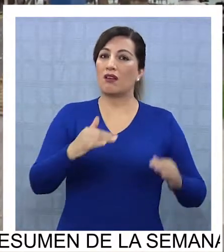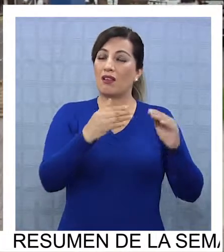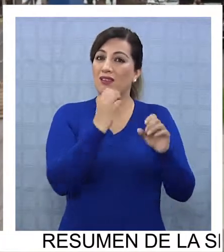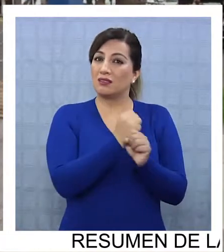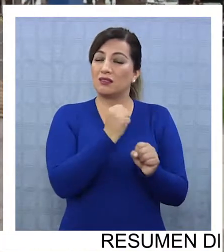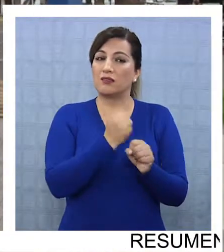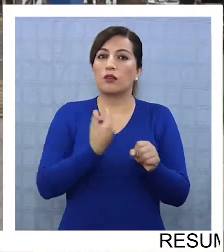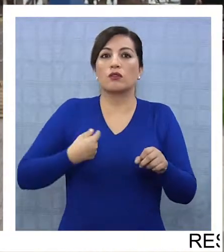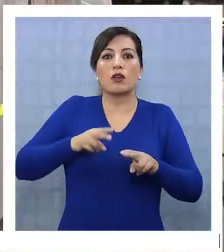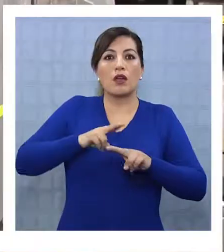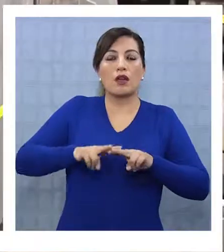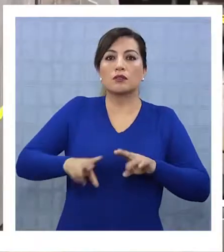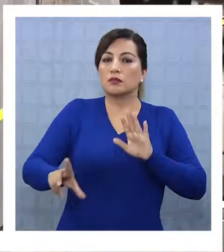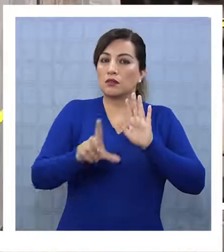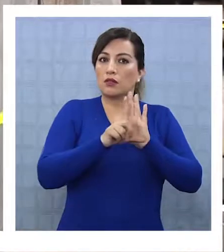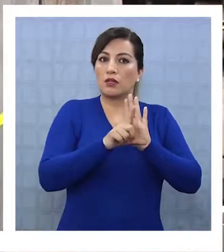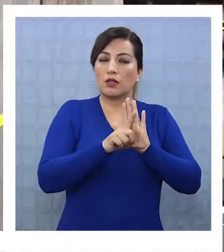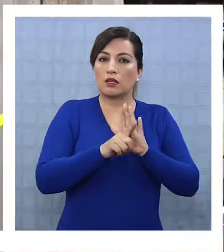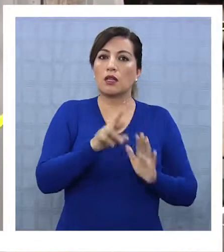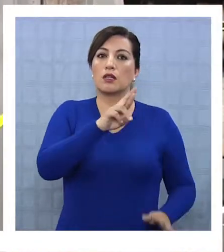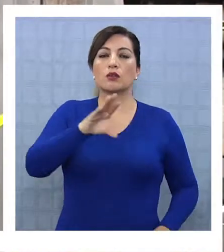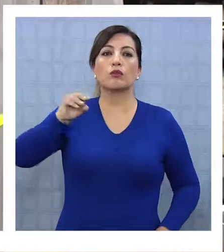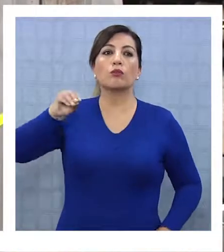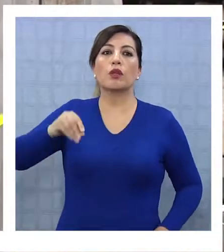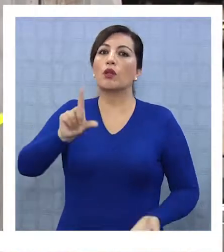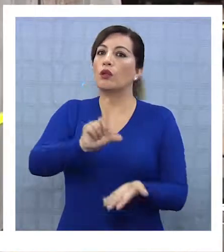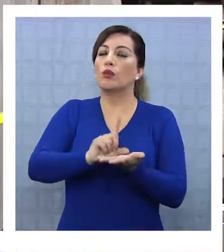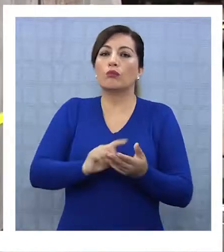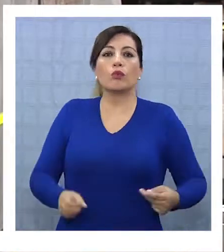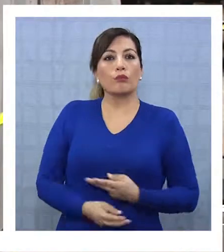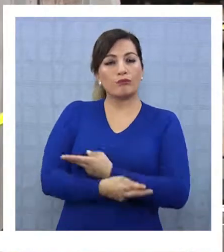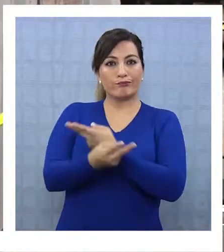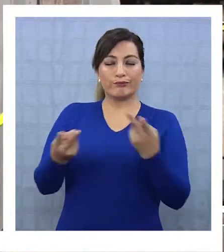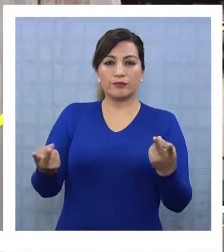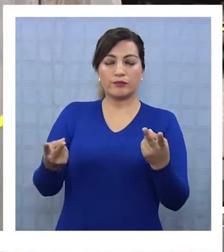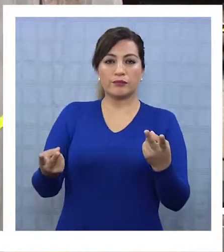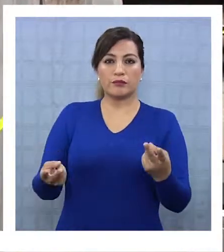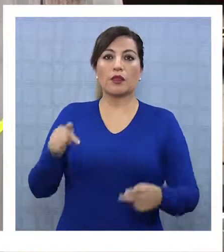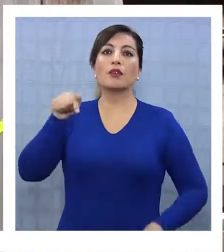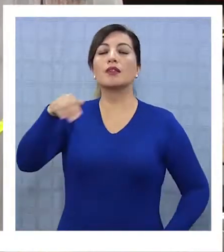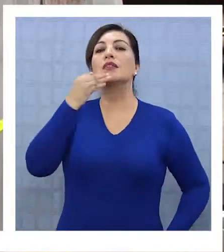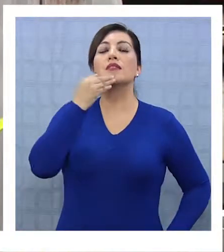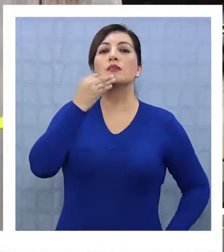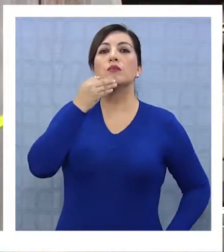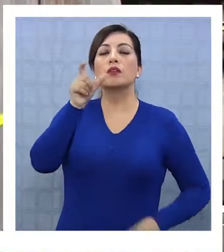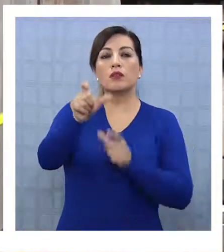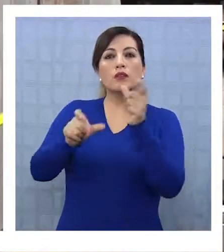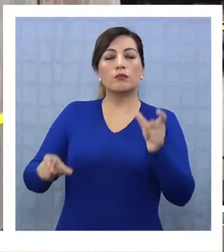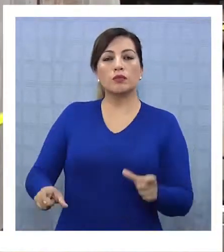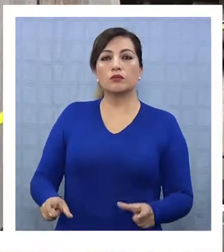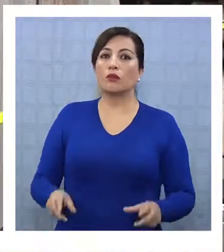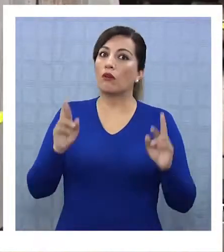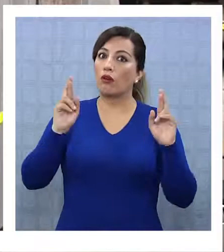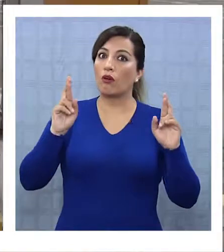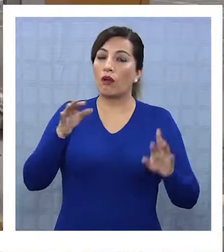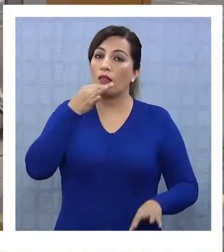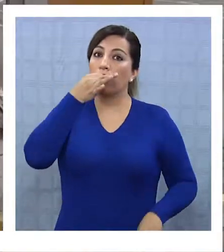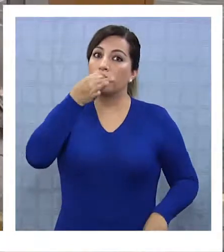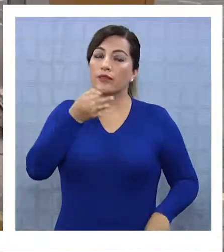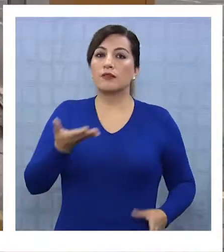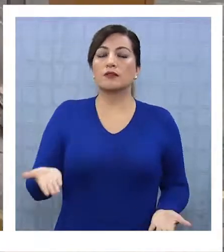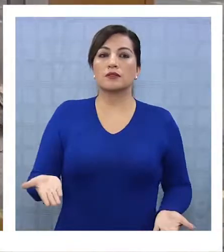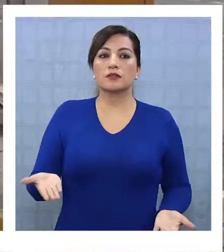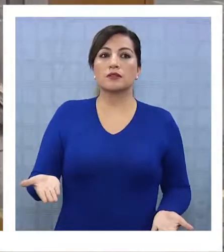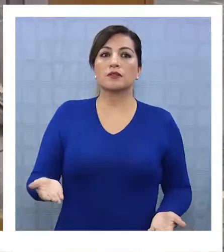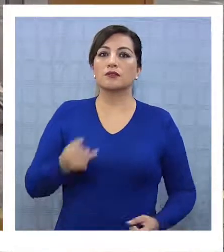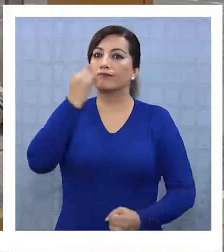gracias a estas acciones legales se lograron recuperar estos espacios públicos. Por su parte, los usuarios esperan que con